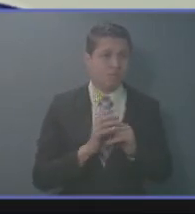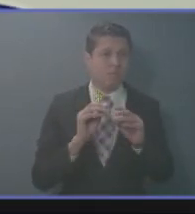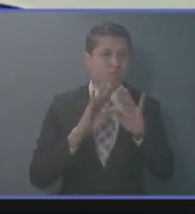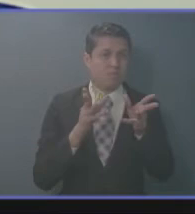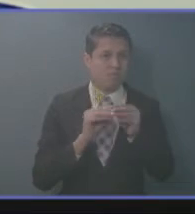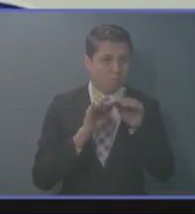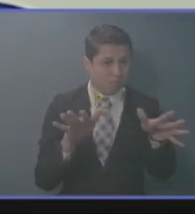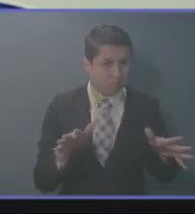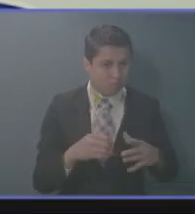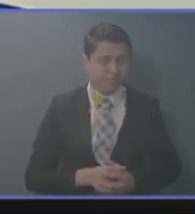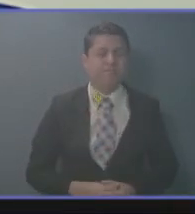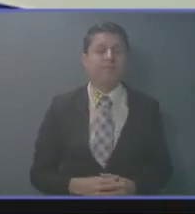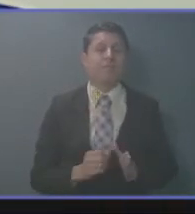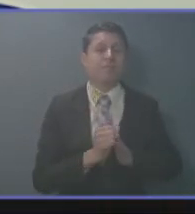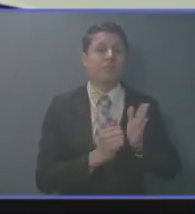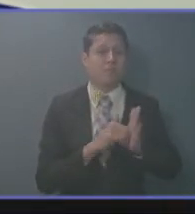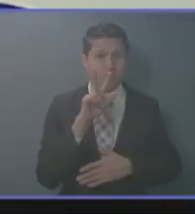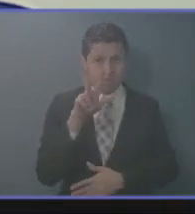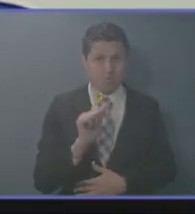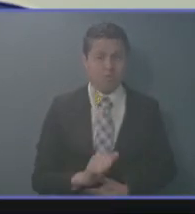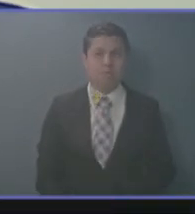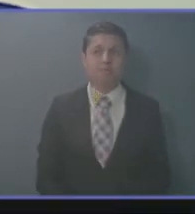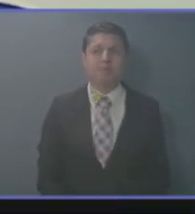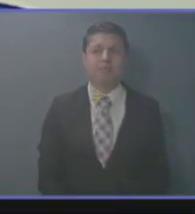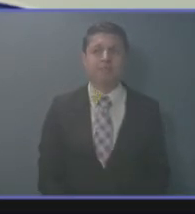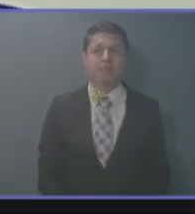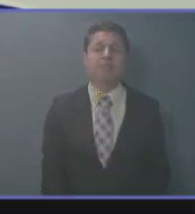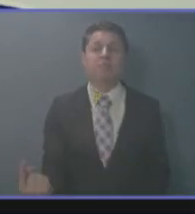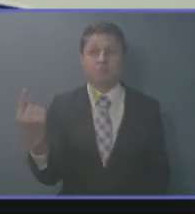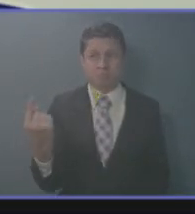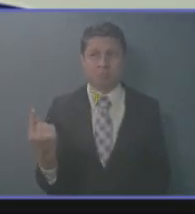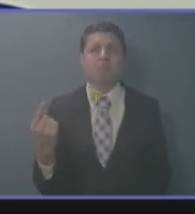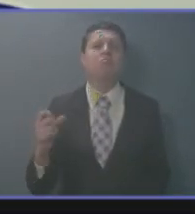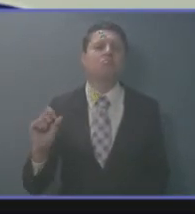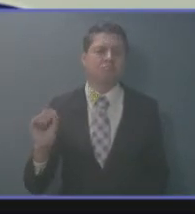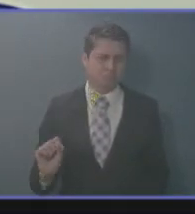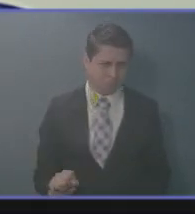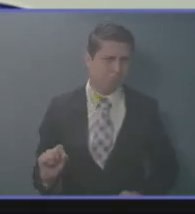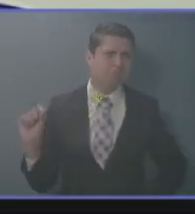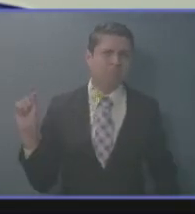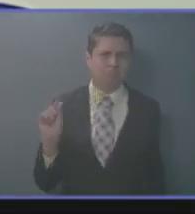3. Queda actualizado el beneficiario